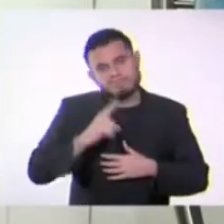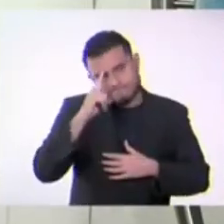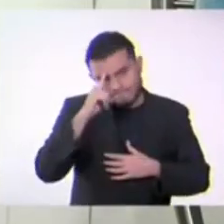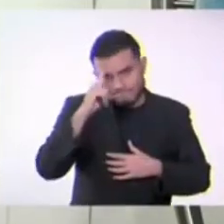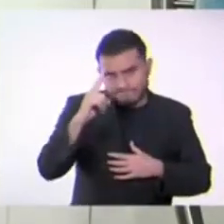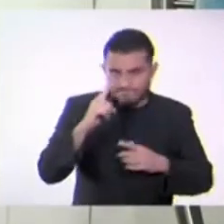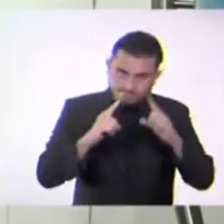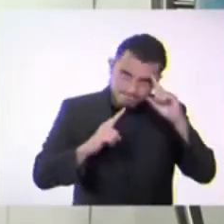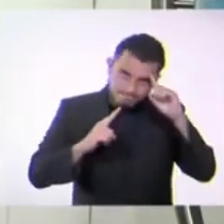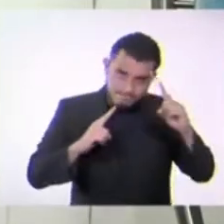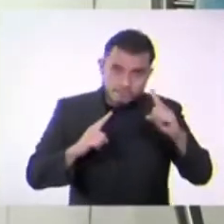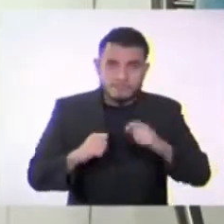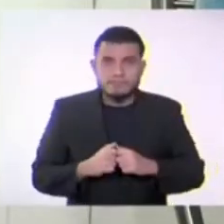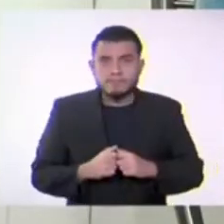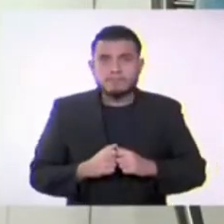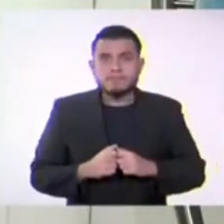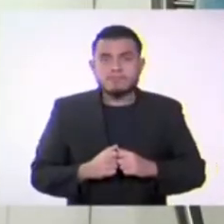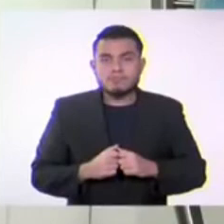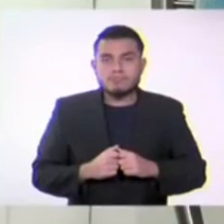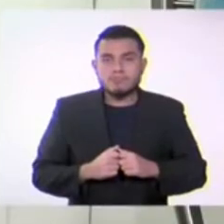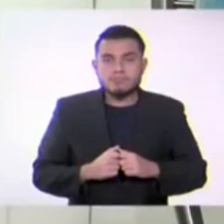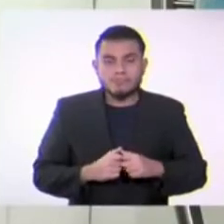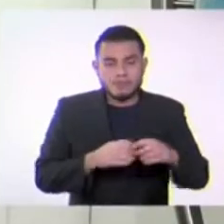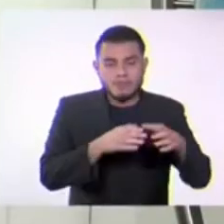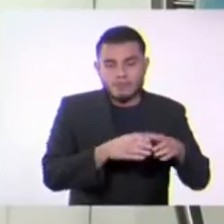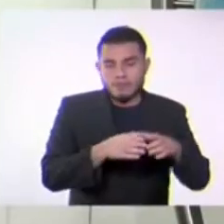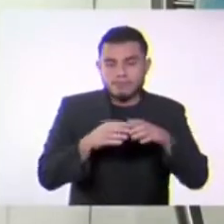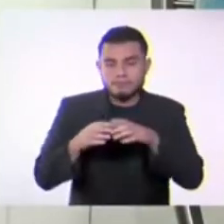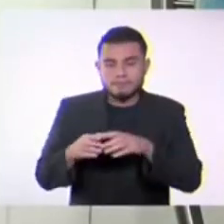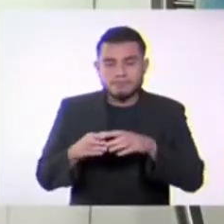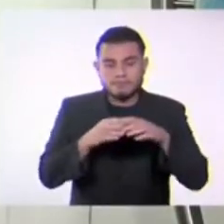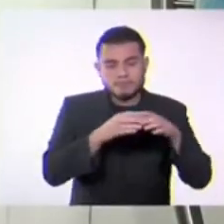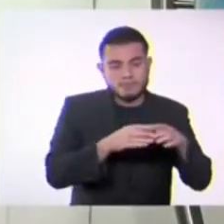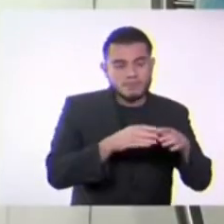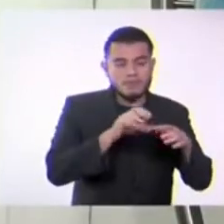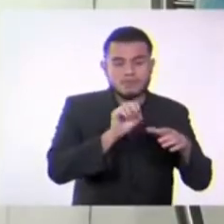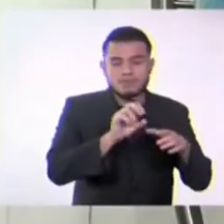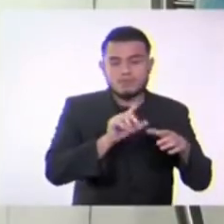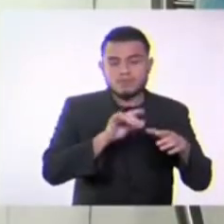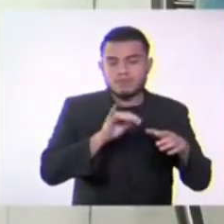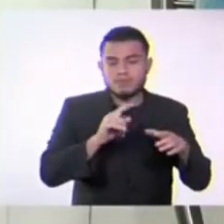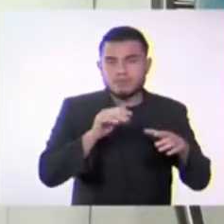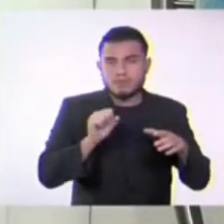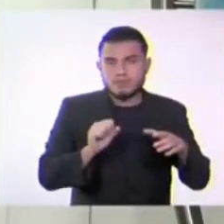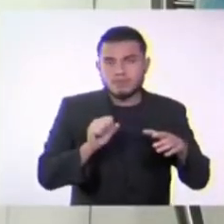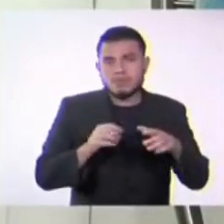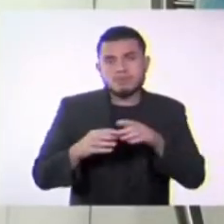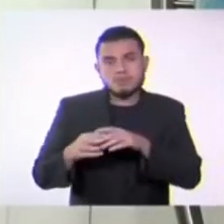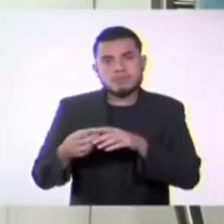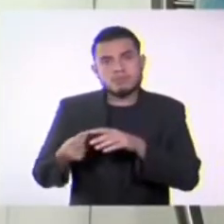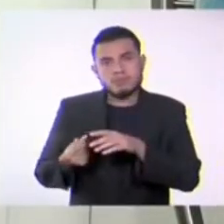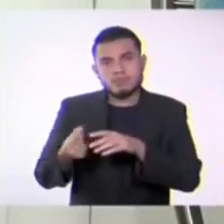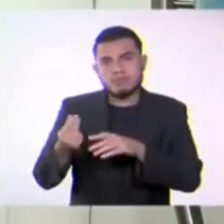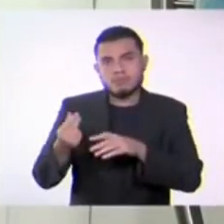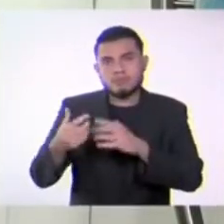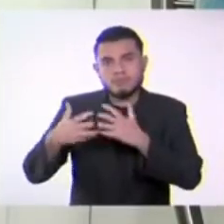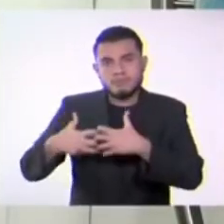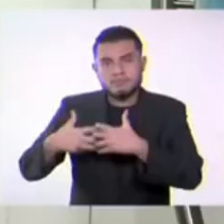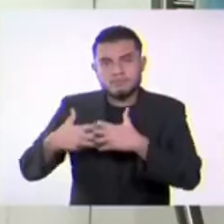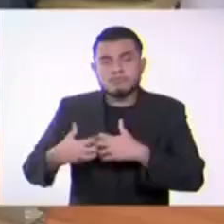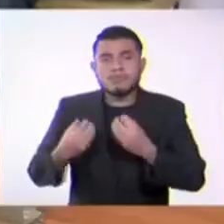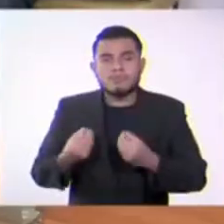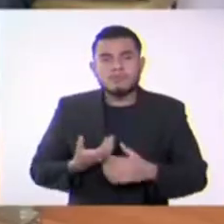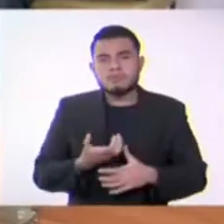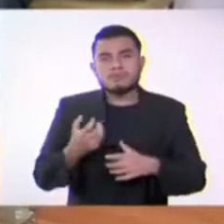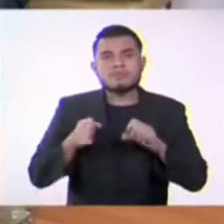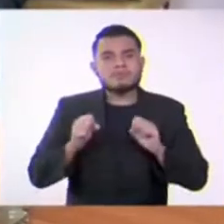pensamiento. Hablamos un poco acerca de estas dos potencias, socialista y capitalismo. Pero ¿cómo podemos también llegar a desarrollar